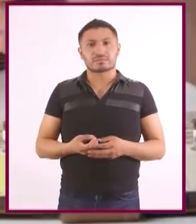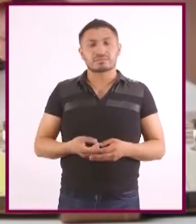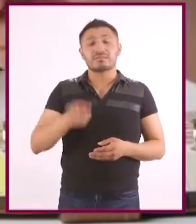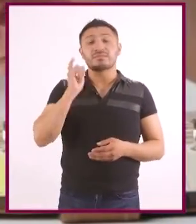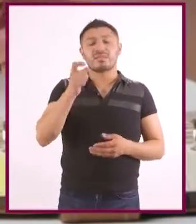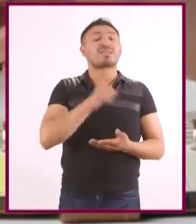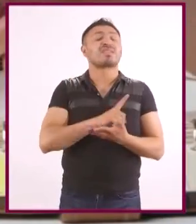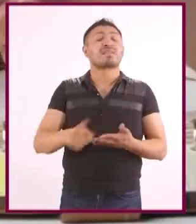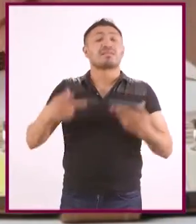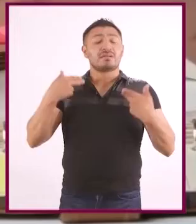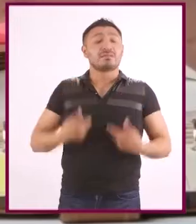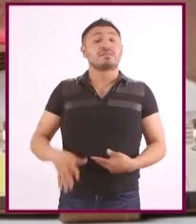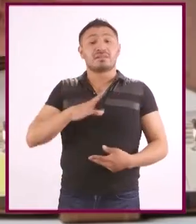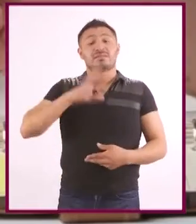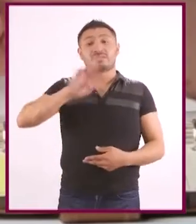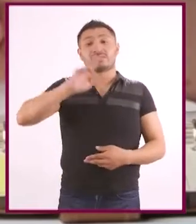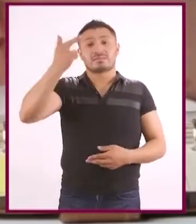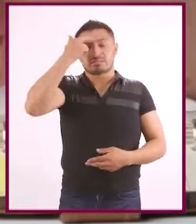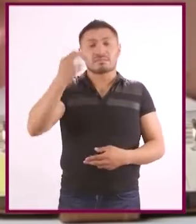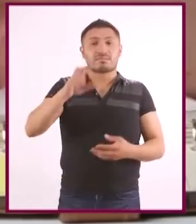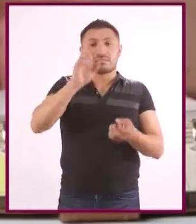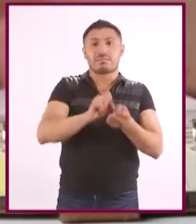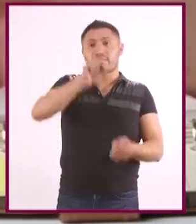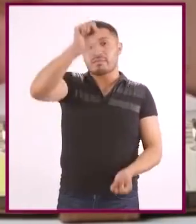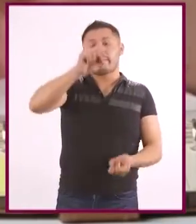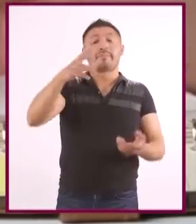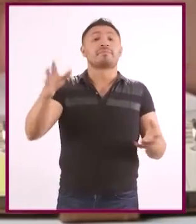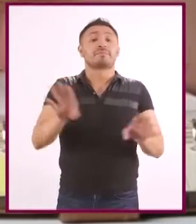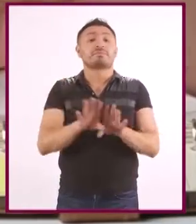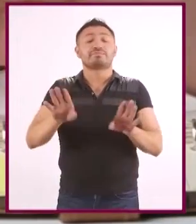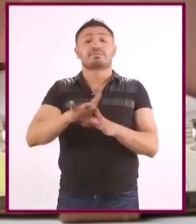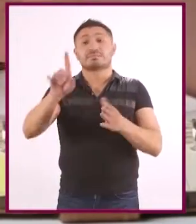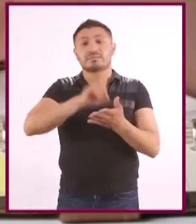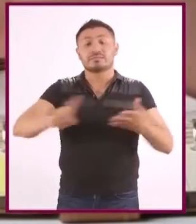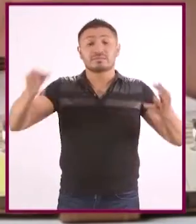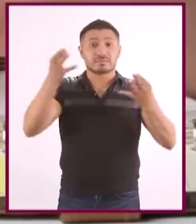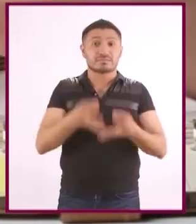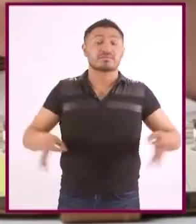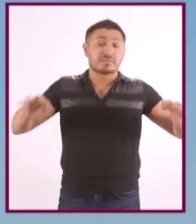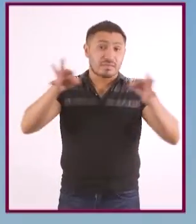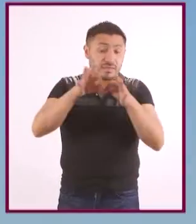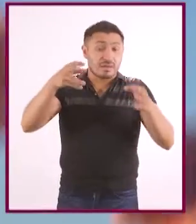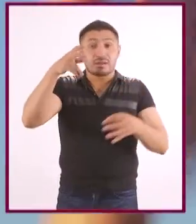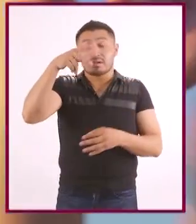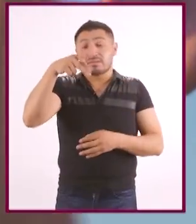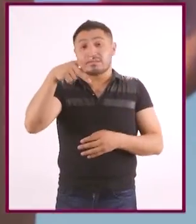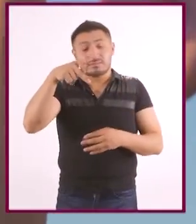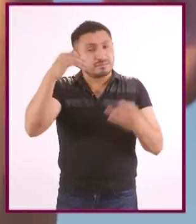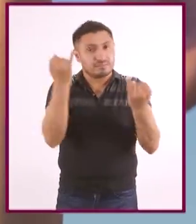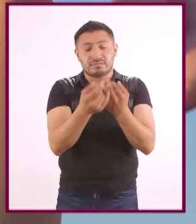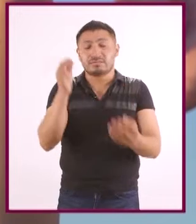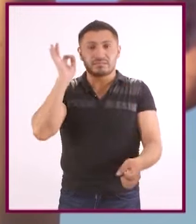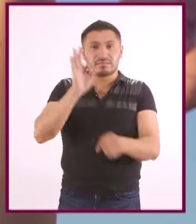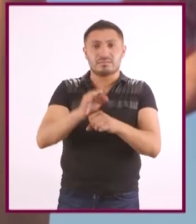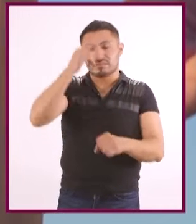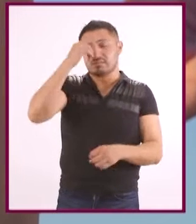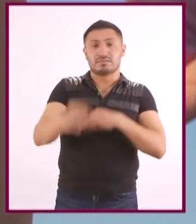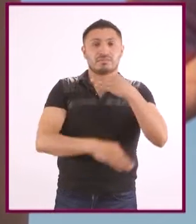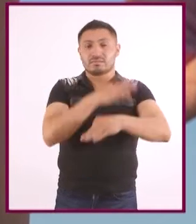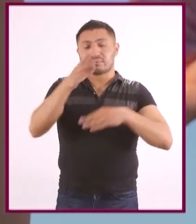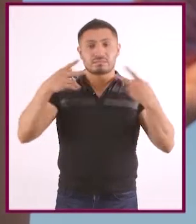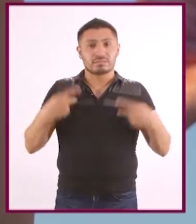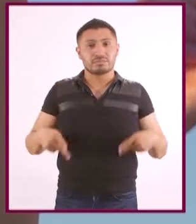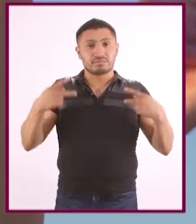Los derechos humanos son reconocidos en nuestra Constitución como derechos fundamentales y están amparados para todas